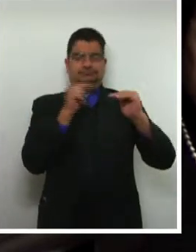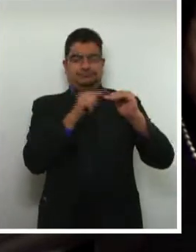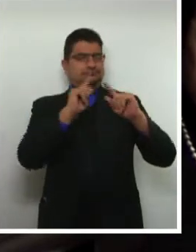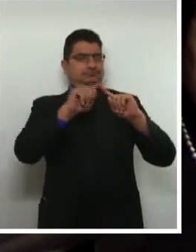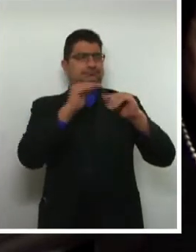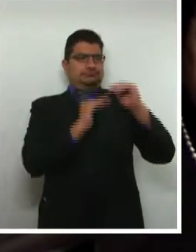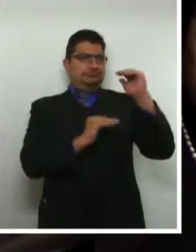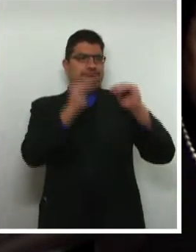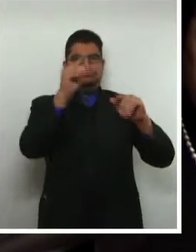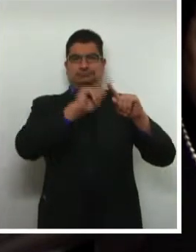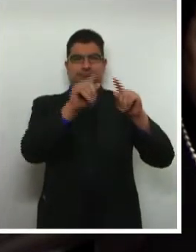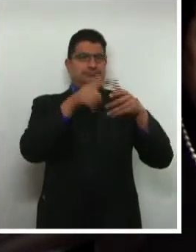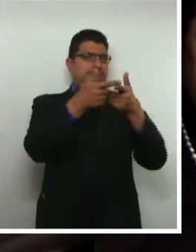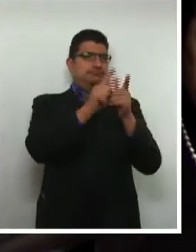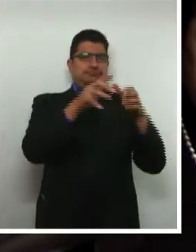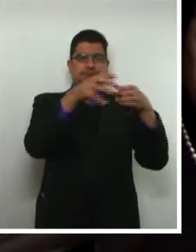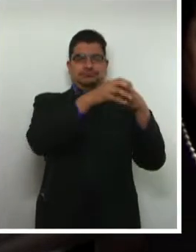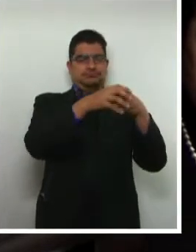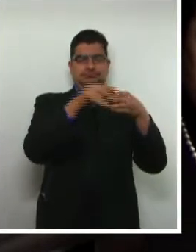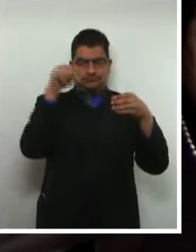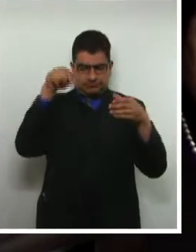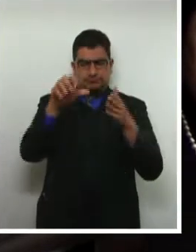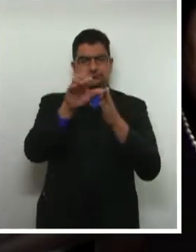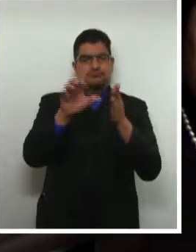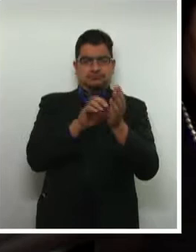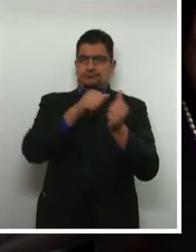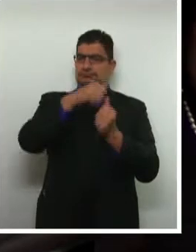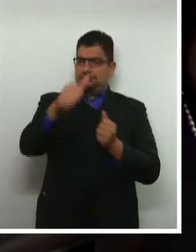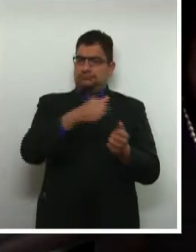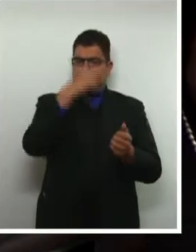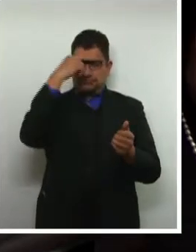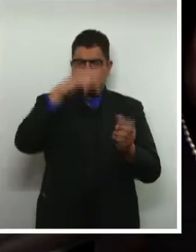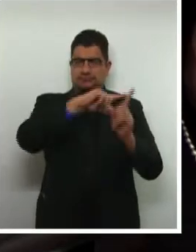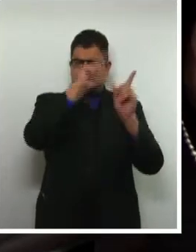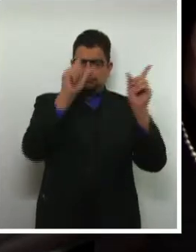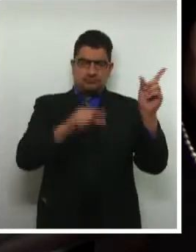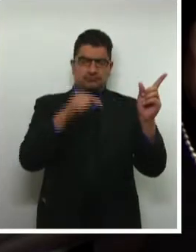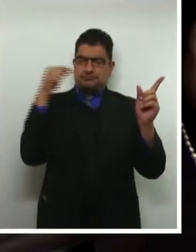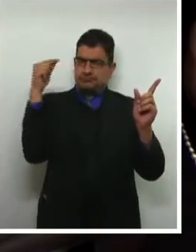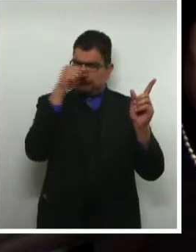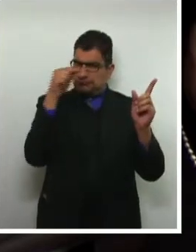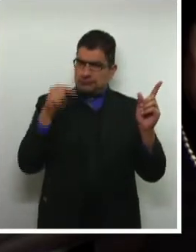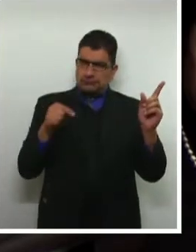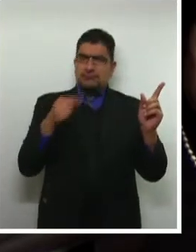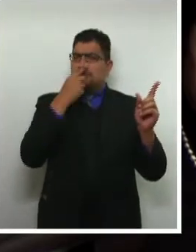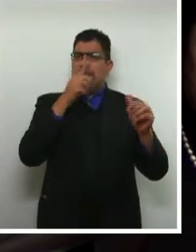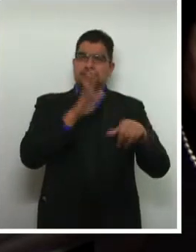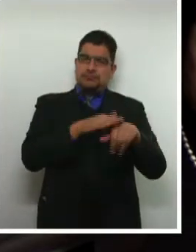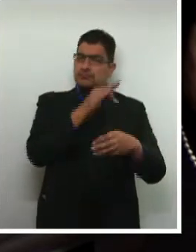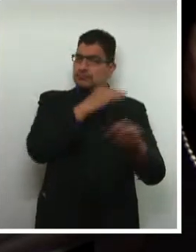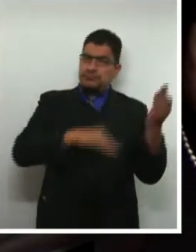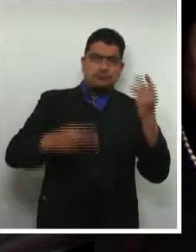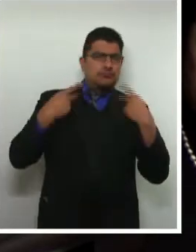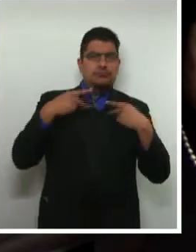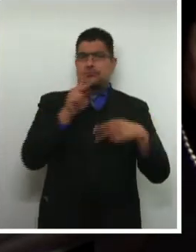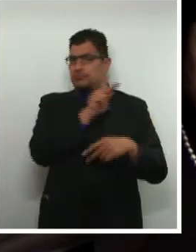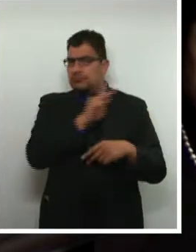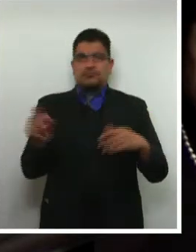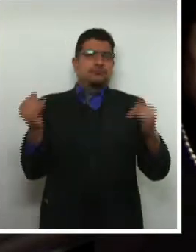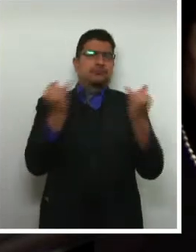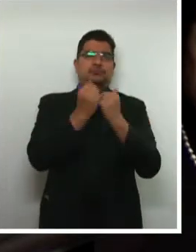instancias superiores, cuando en la Constitución Política de los Estados Unidos Mexicanos todos somos